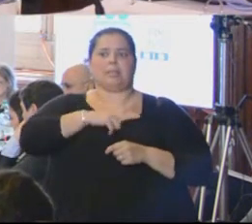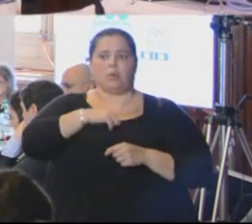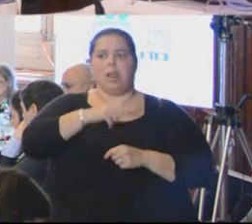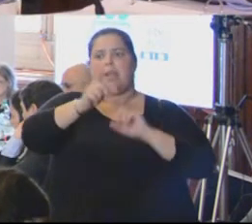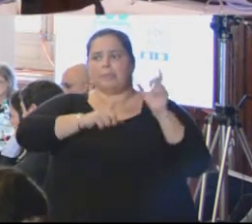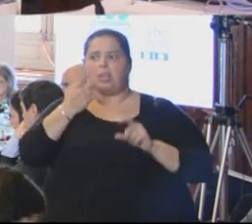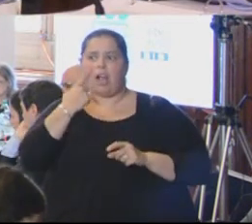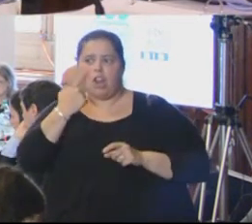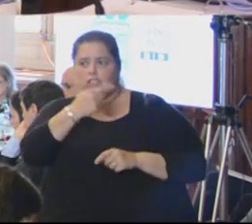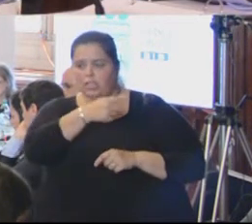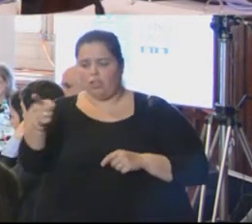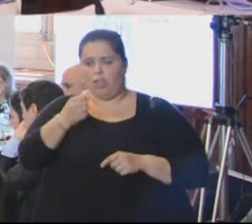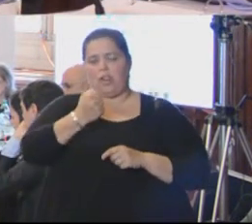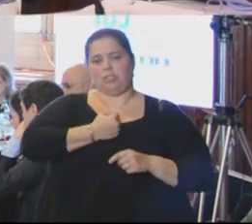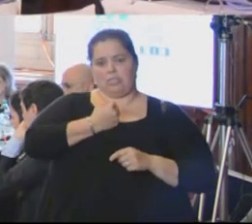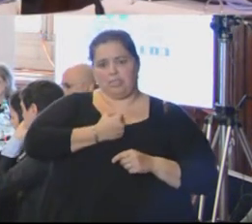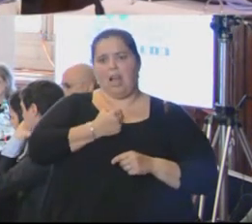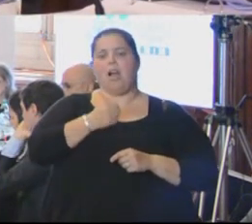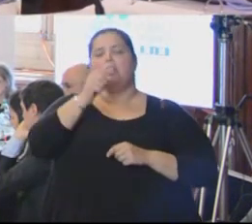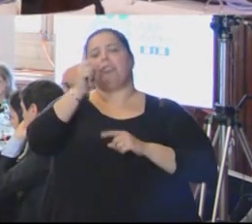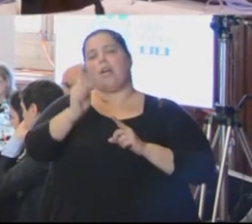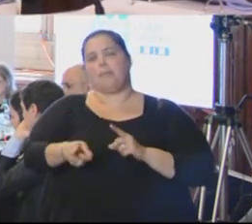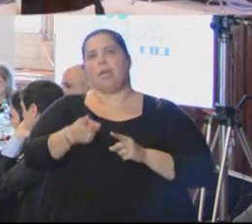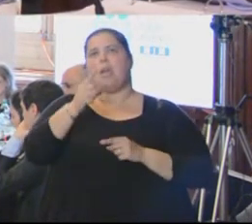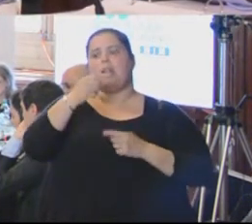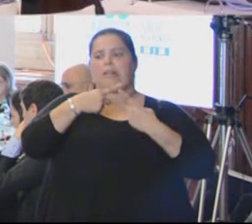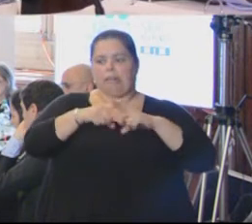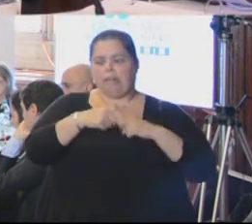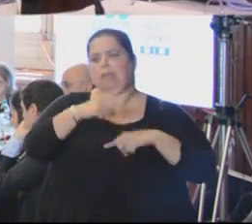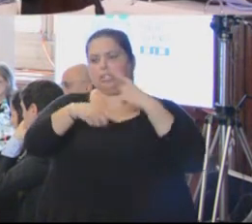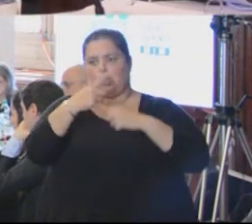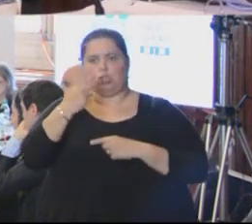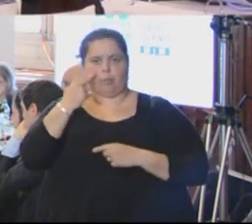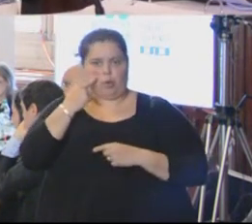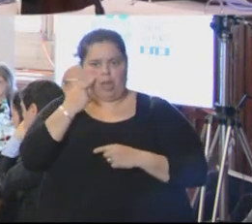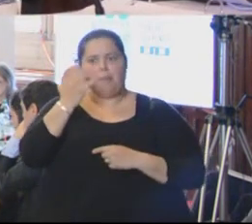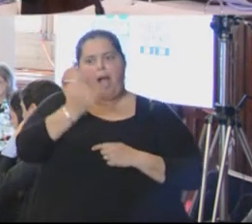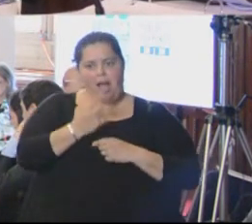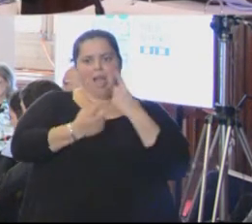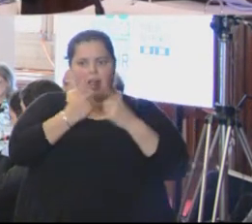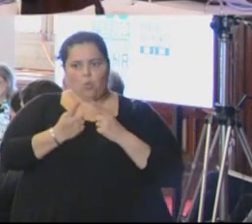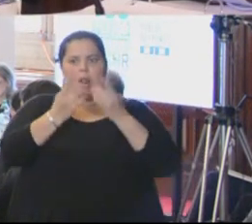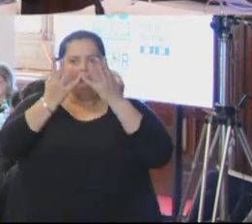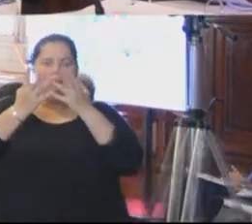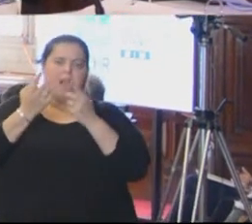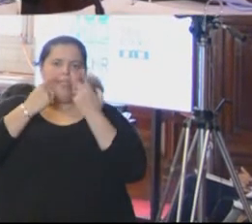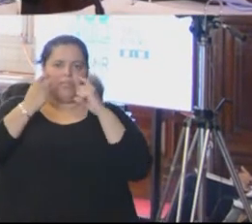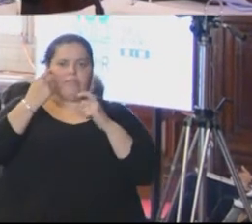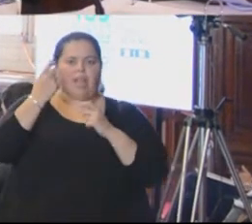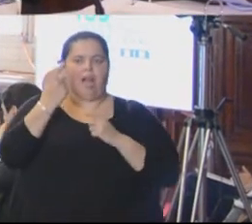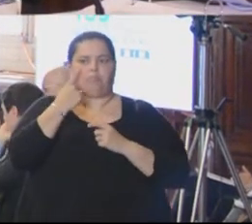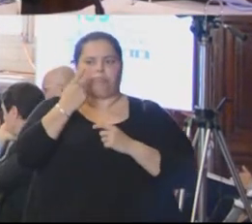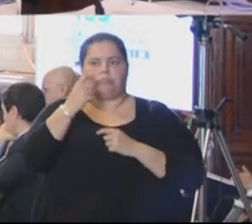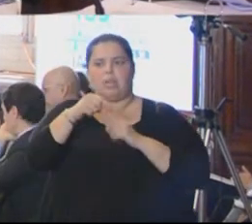otros. En el 24% de los casos con avance hasta el momento se ha identificado organizaciones criminales locales. En el 9%